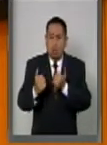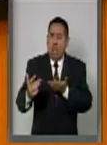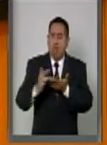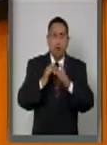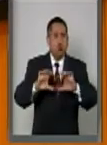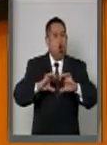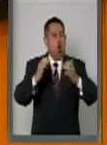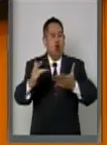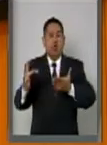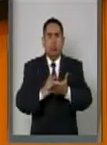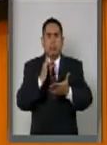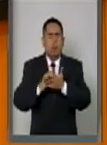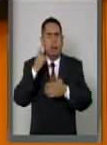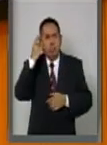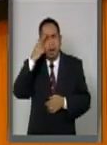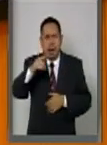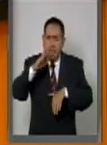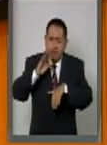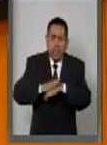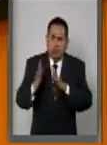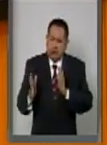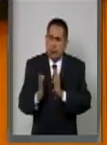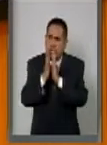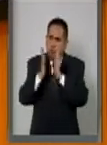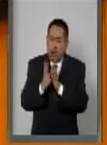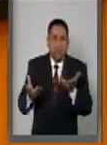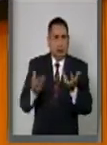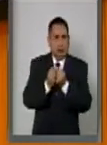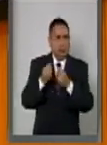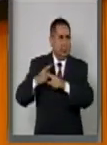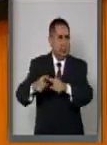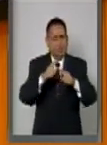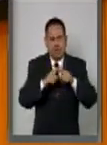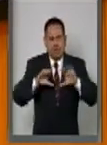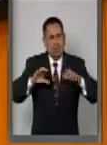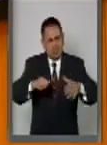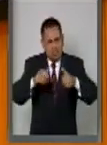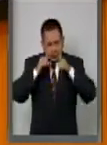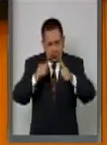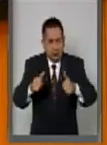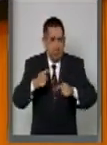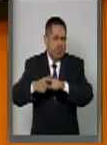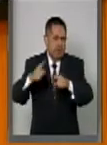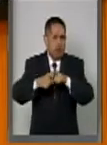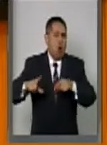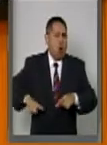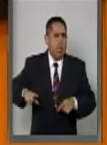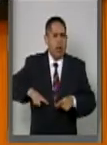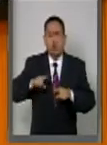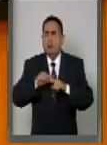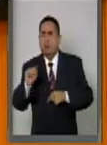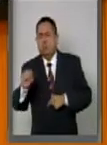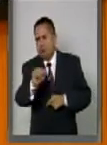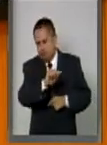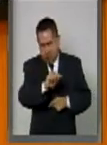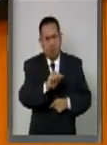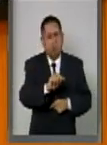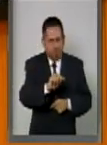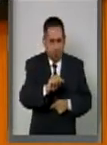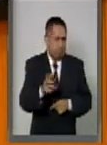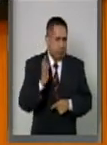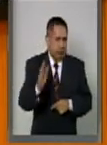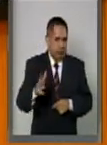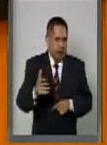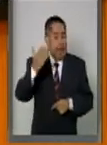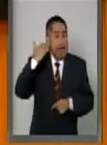Congreso por permitir una mayor participación de las instancias fiscalizadoras en todos los niveles de gobierno. Hemos pasado de